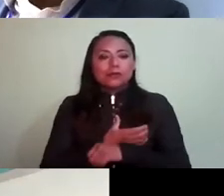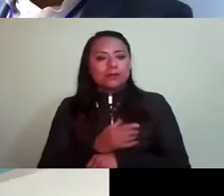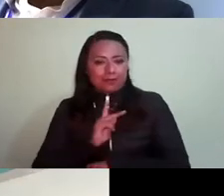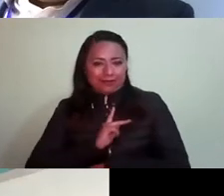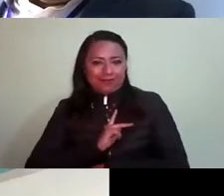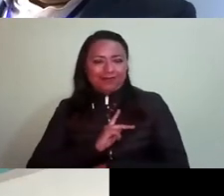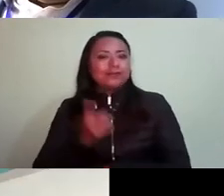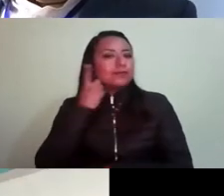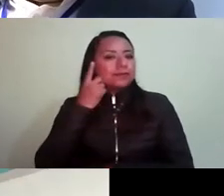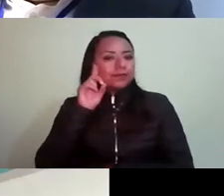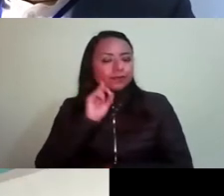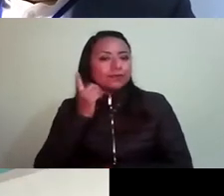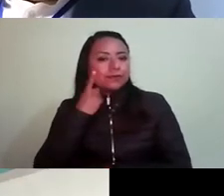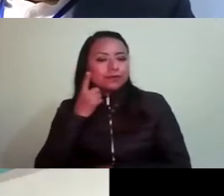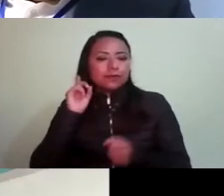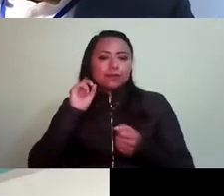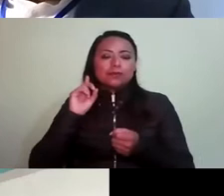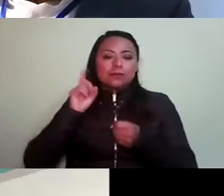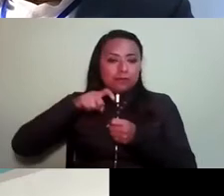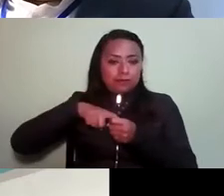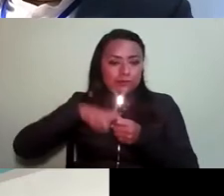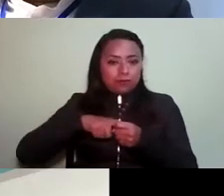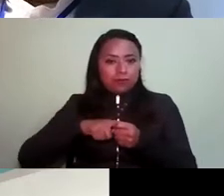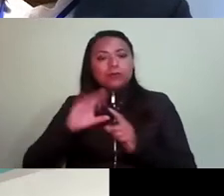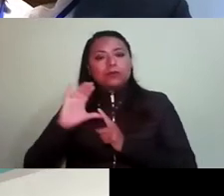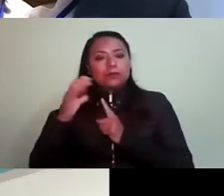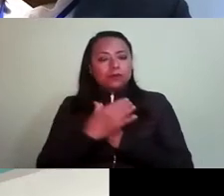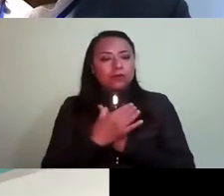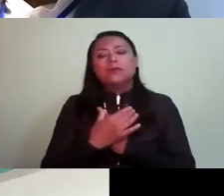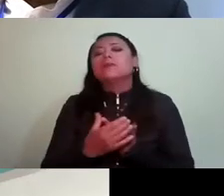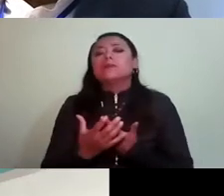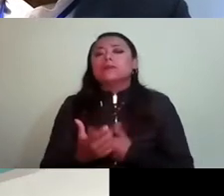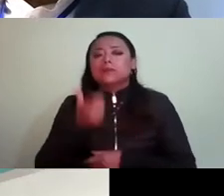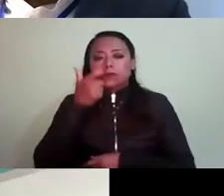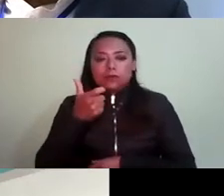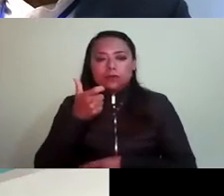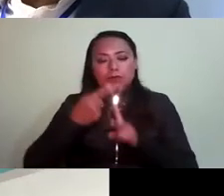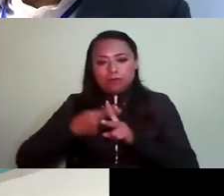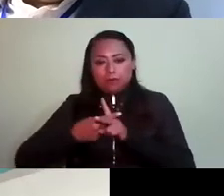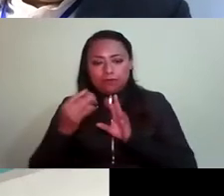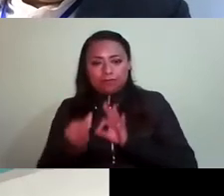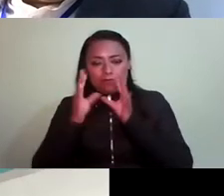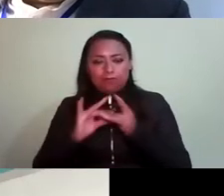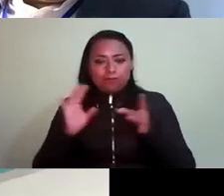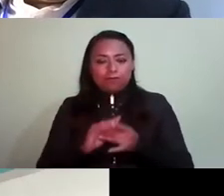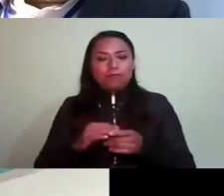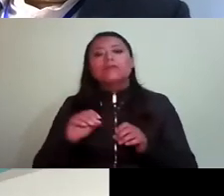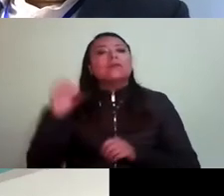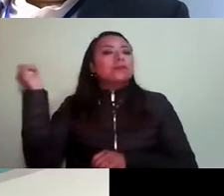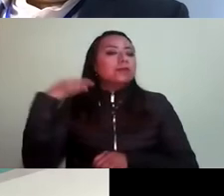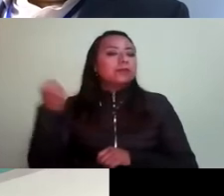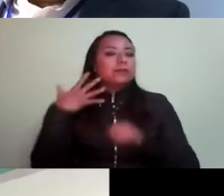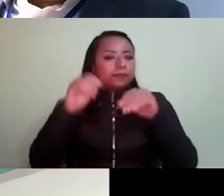la Comisión de Presupuesto y Cuenta Pública del Congreso de la Ciudad de México, primera legislatura, así como a las